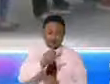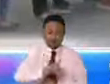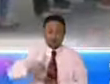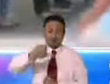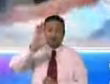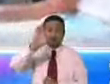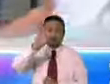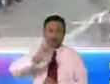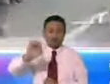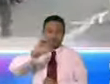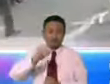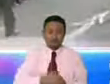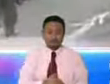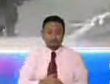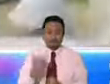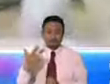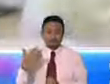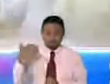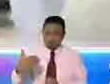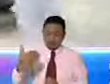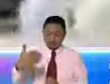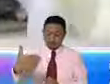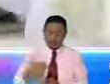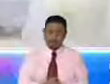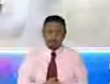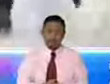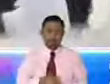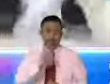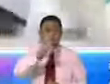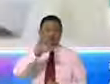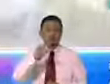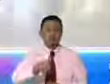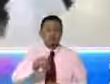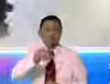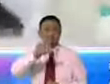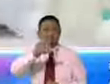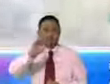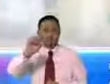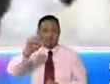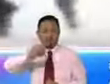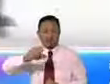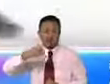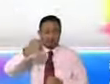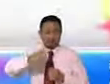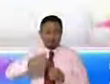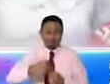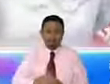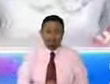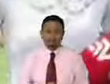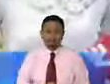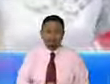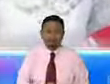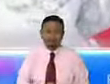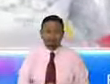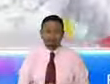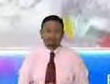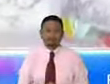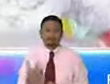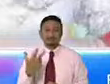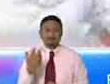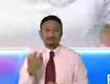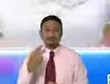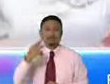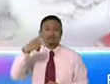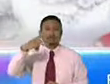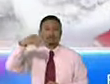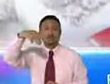9 de octubre en tres etapas. Reunirán a más de 5.300 participantes. Tiene 13 kilómetros, que